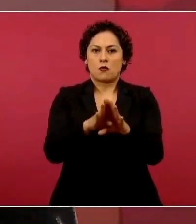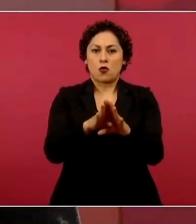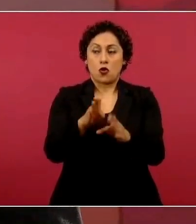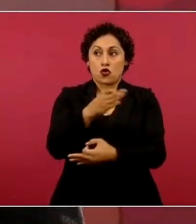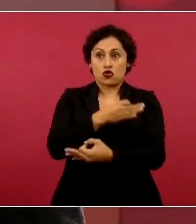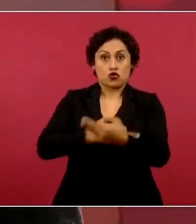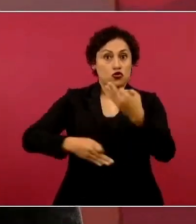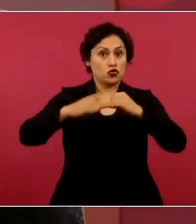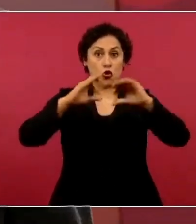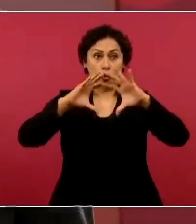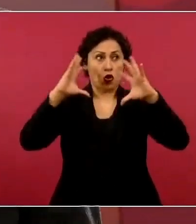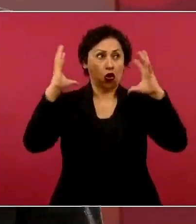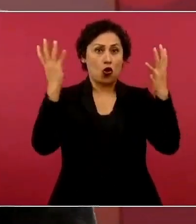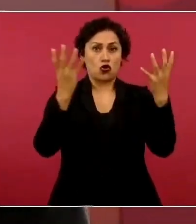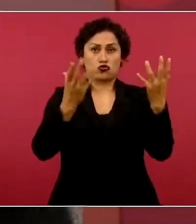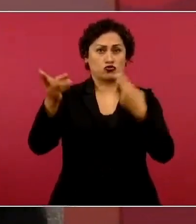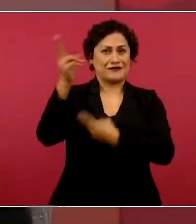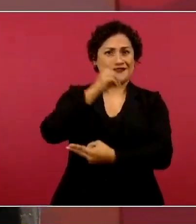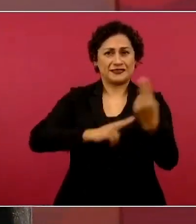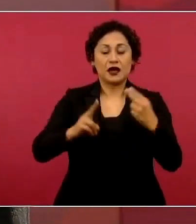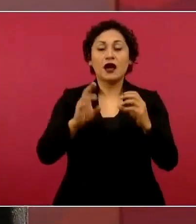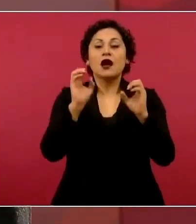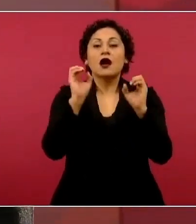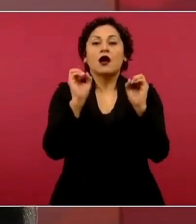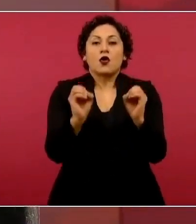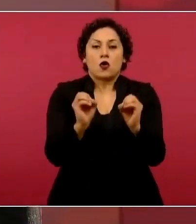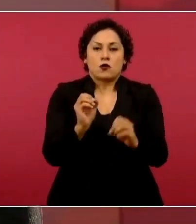tanto ser nacionales.